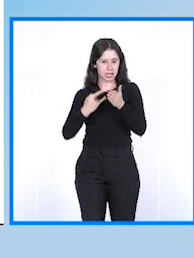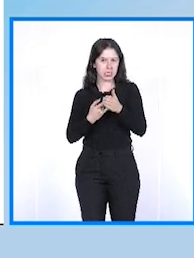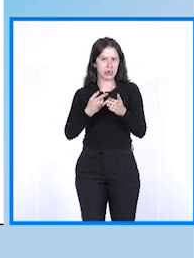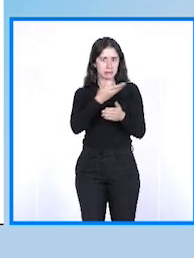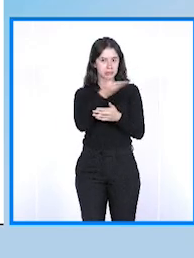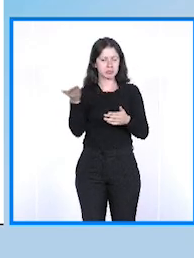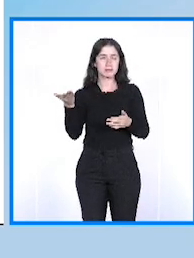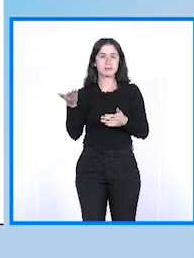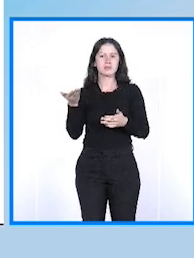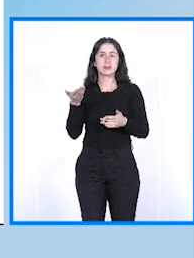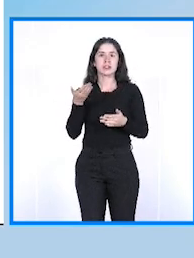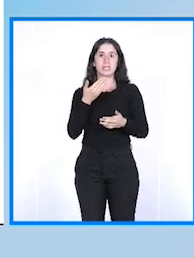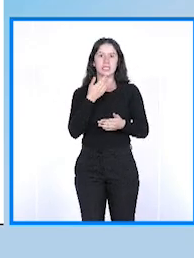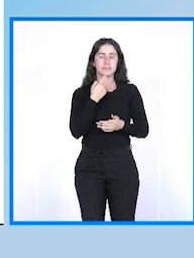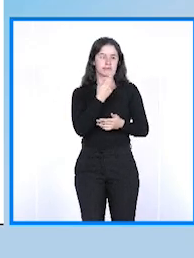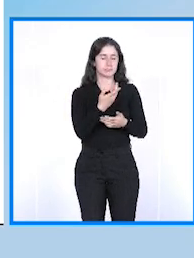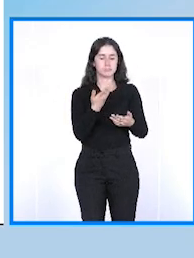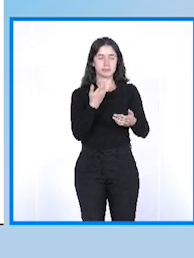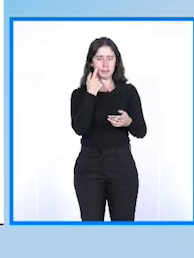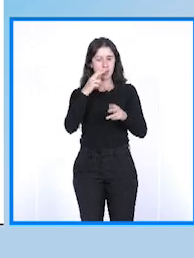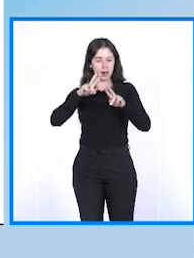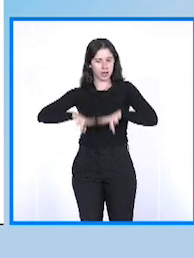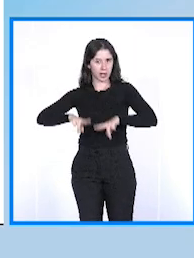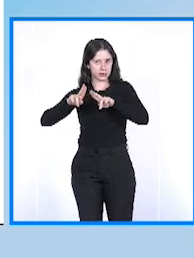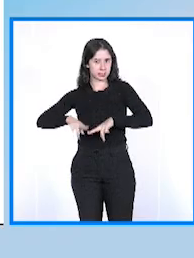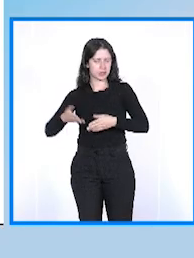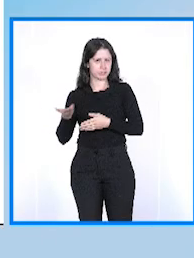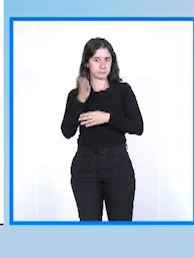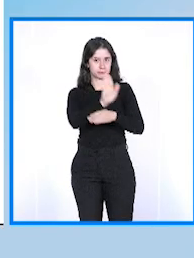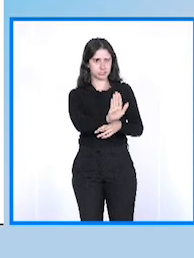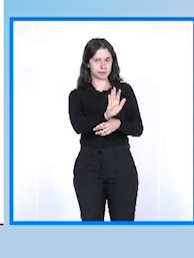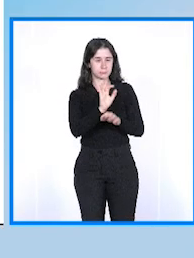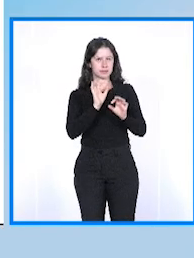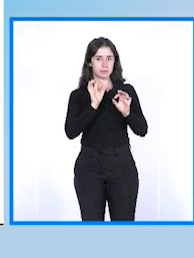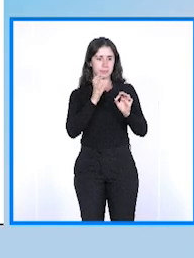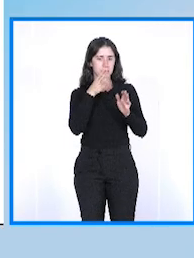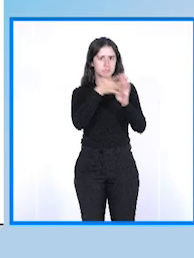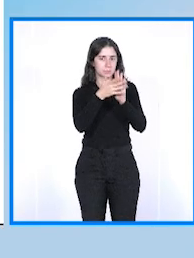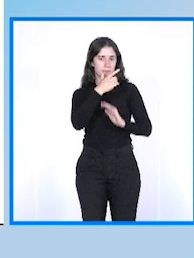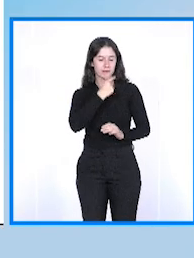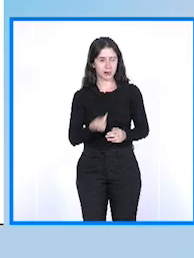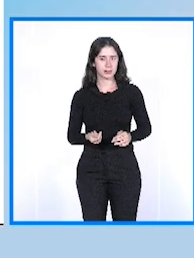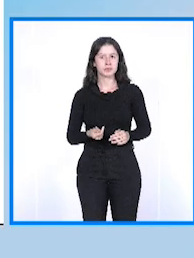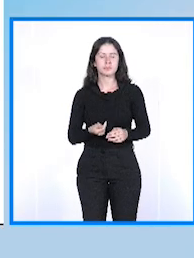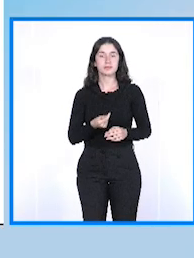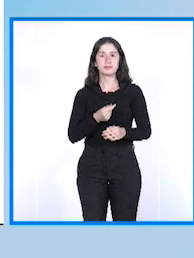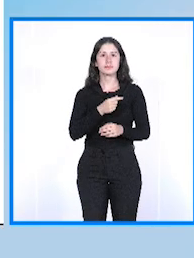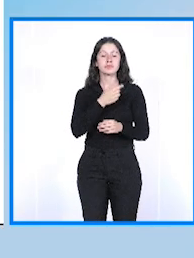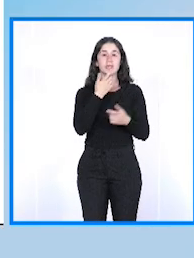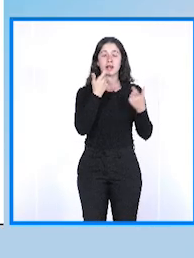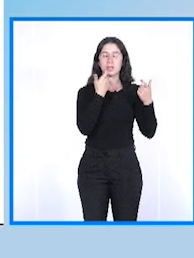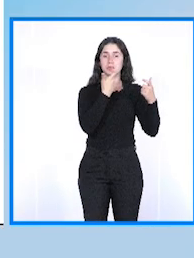mira nuestro análisis es de es este Esta es nuestra estructura de costes que os explico muy muy fácilmente está una